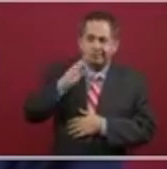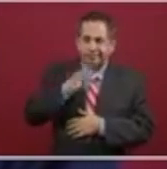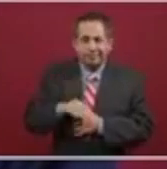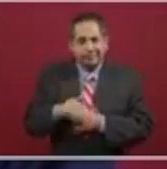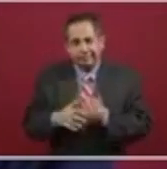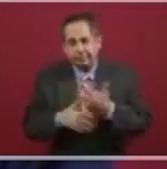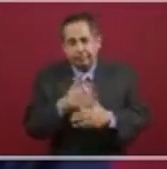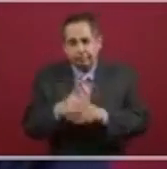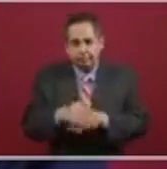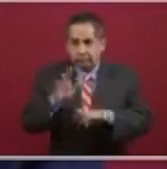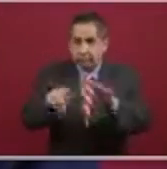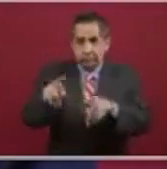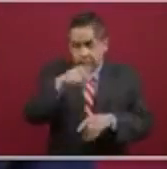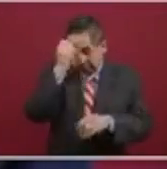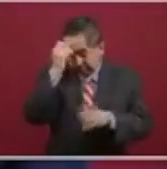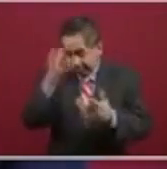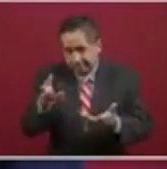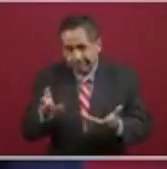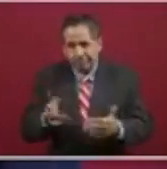olvida.